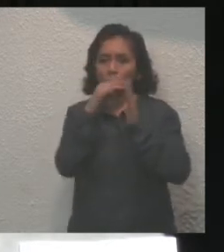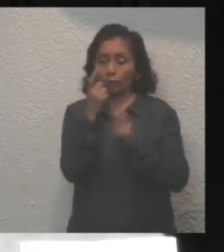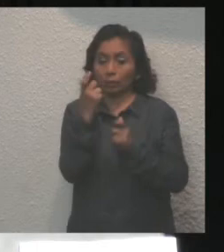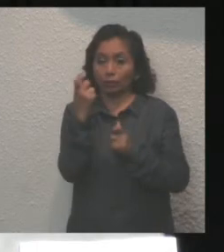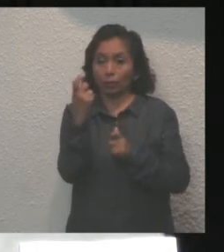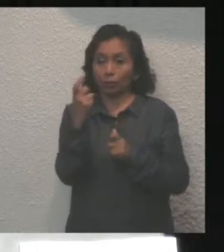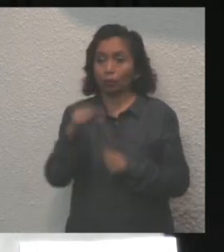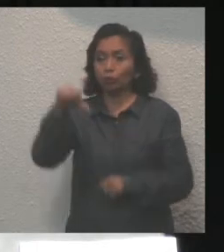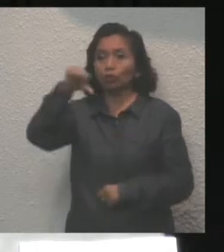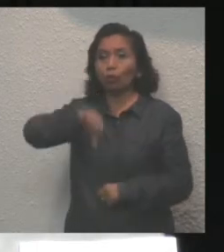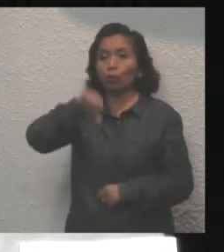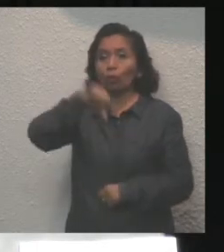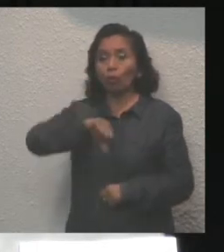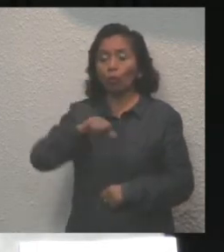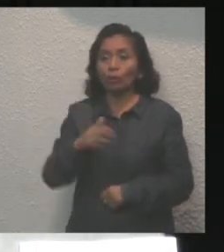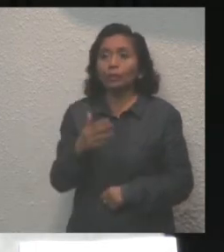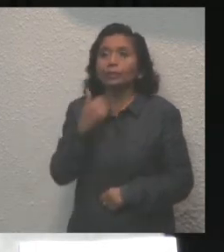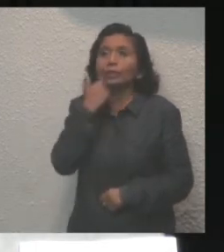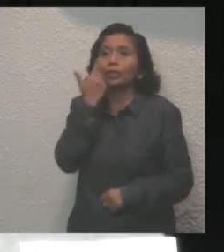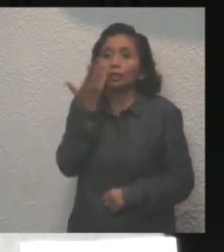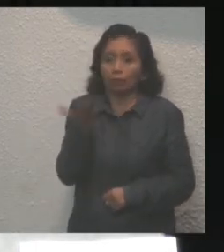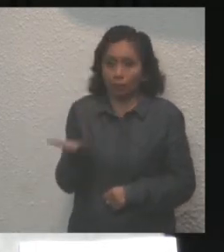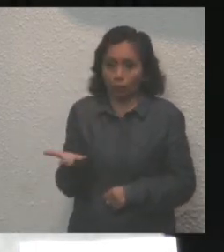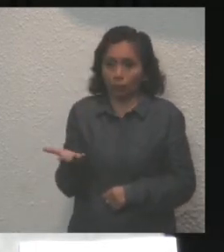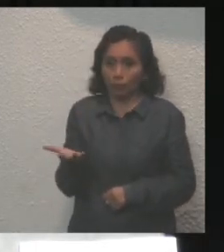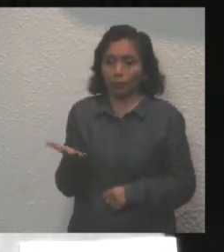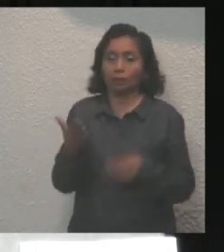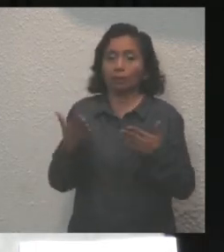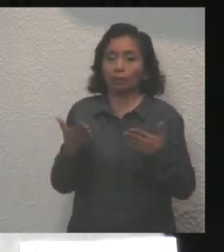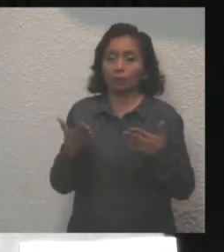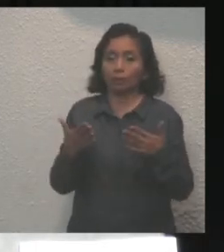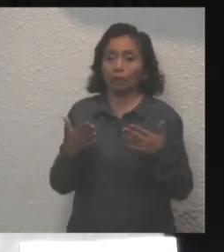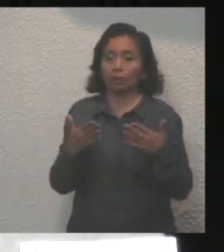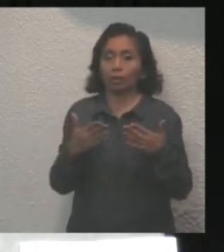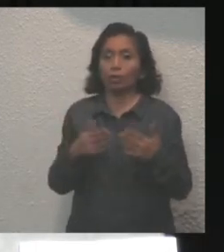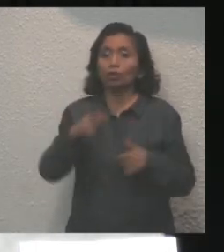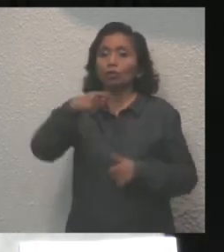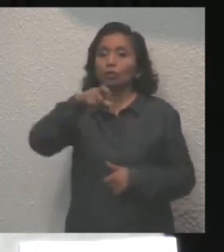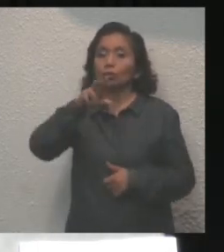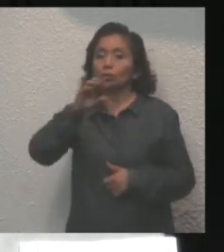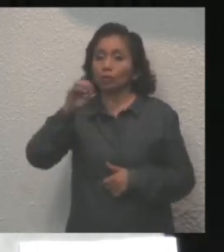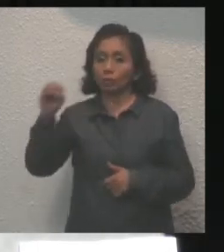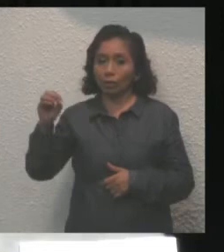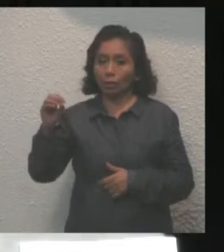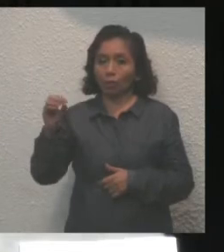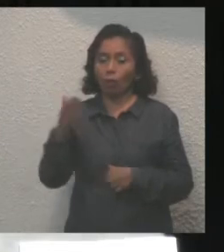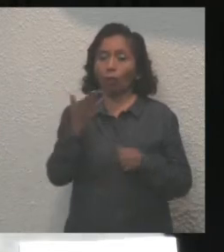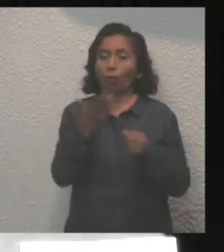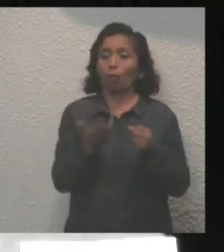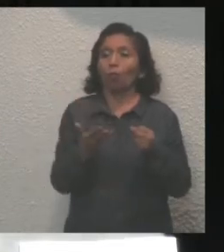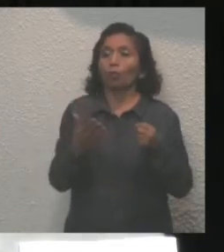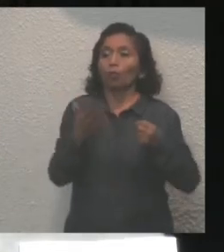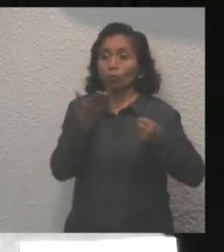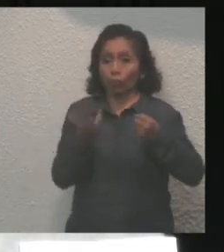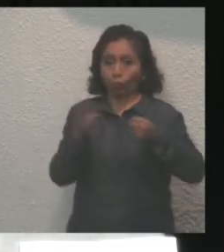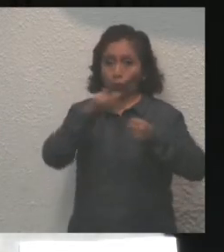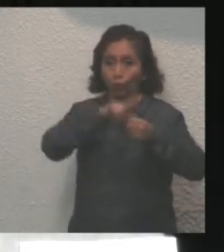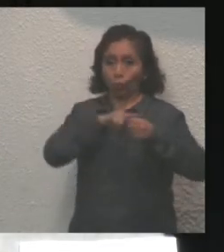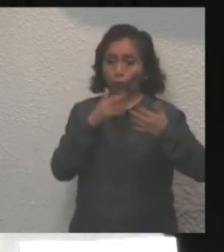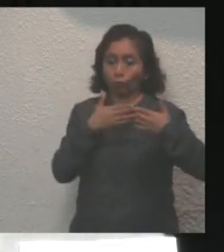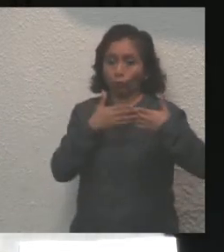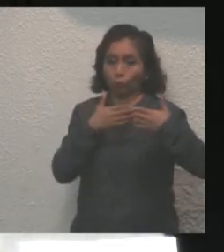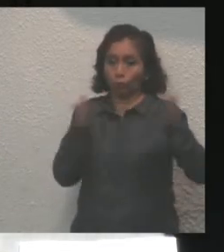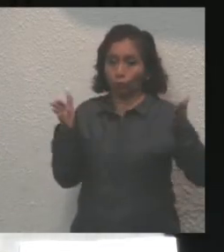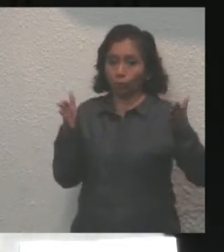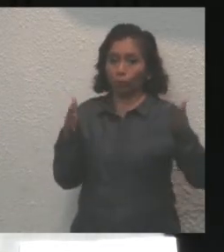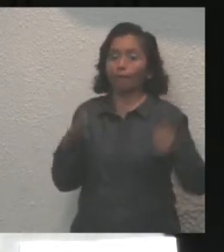hoy día deseamos que el acceso de los quintanarroenses a los servicios básicos de